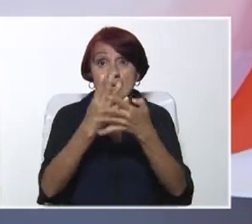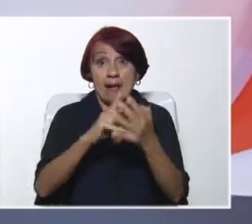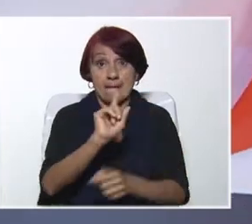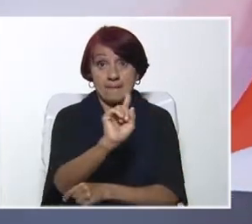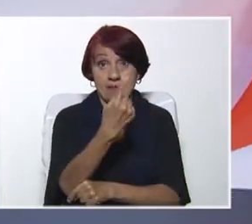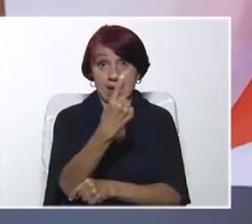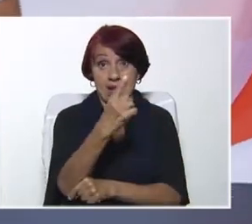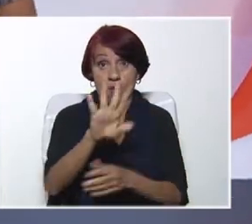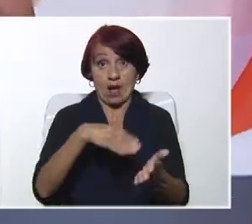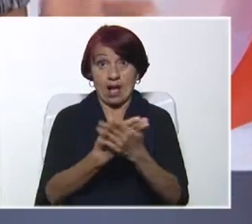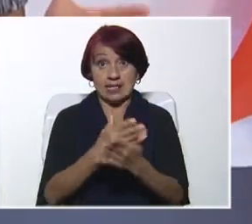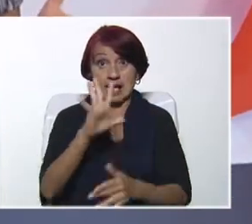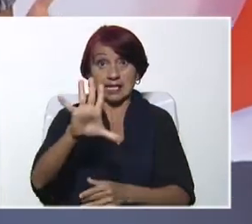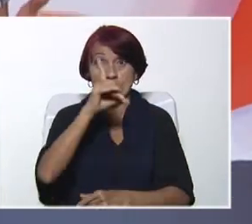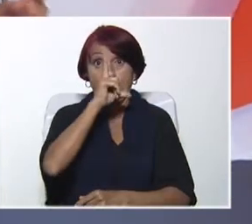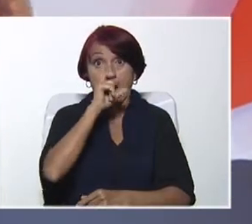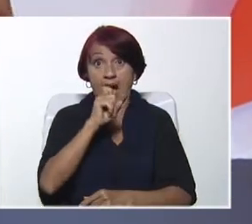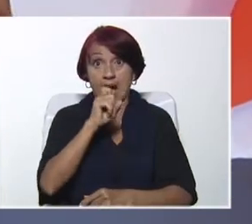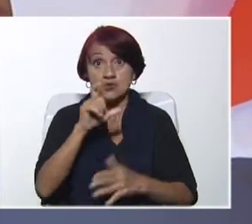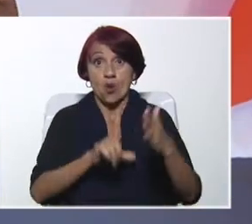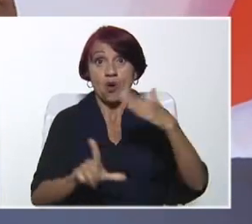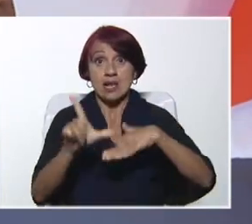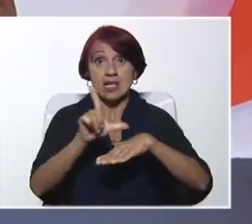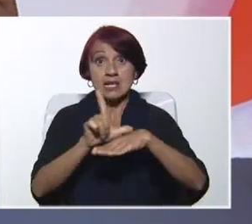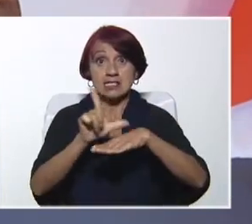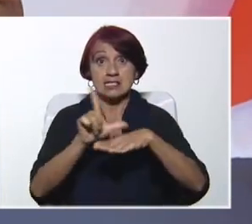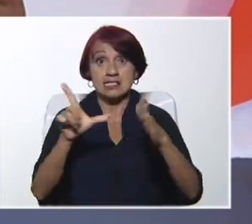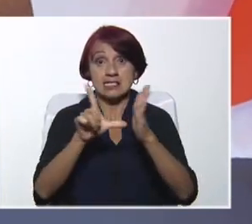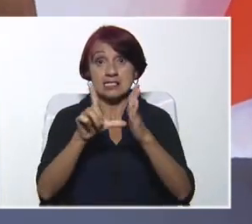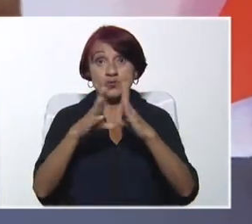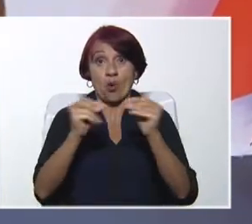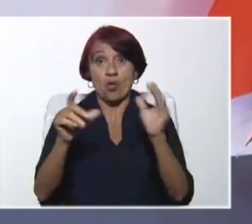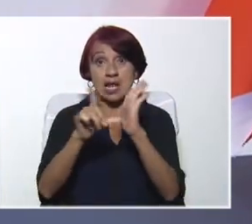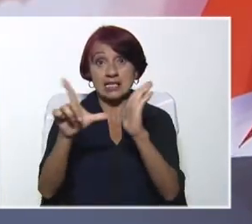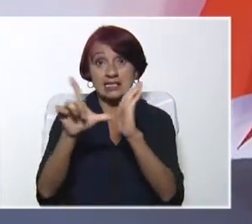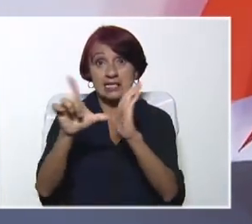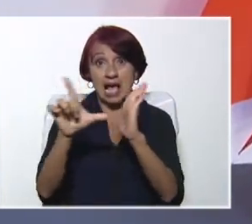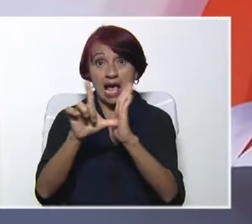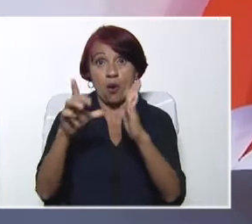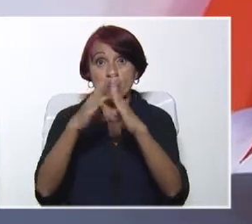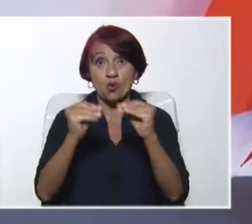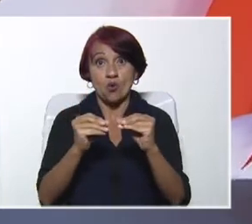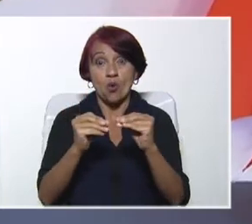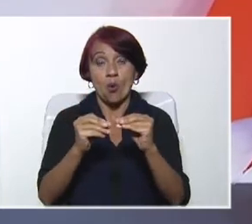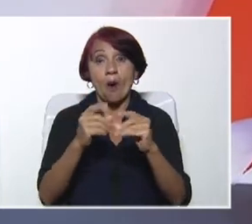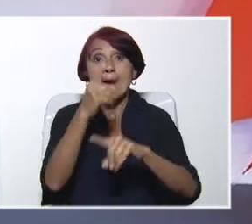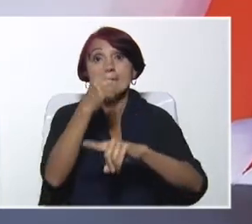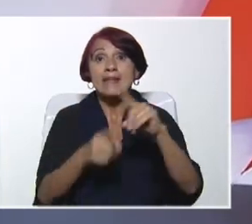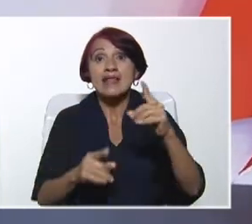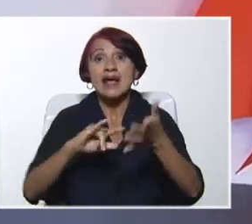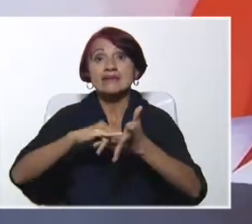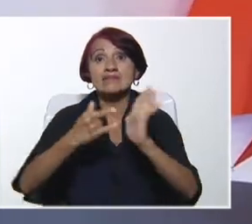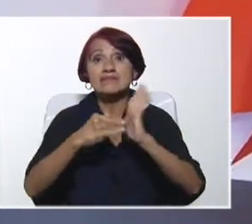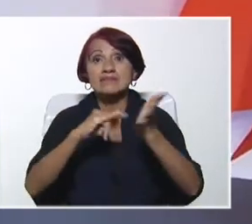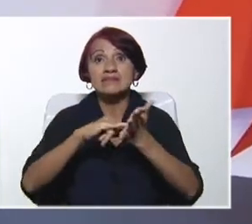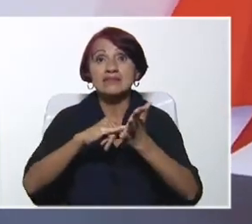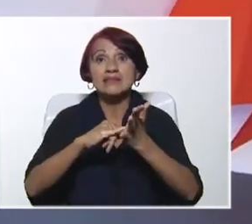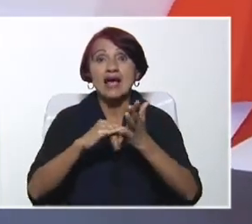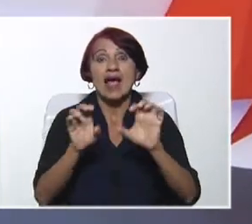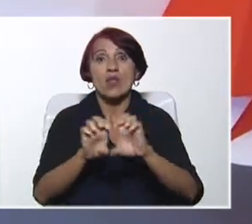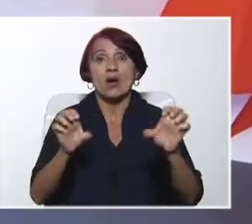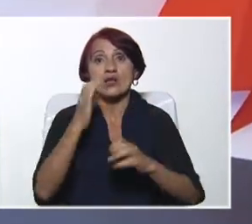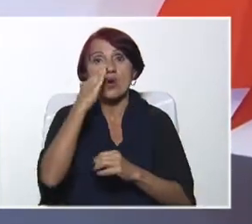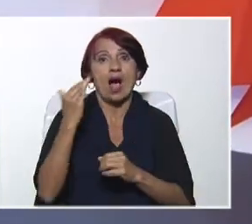primero hasta quinto año de educación media general, y también estaremos hablando acerca de la educación media técnica y la modalidad de educación para